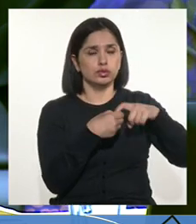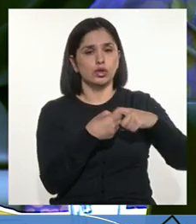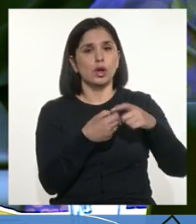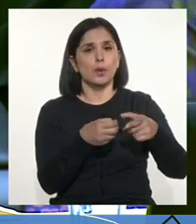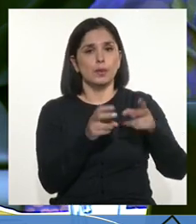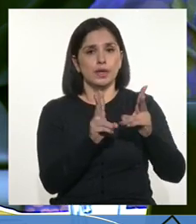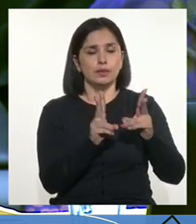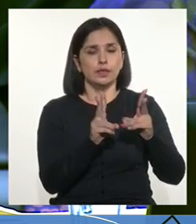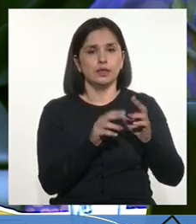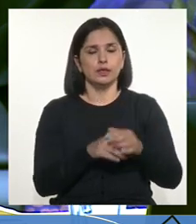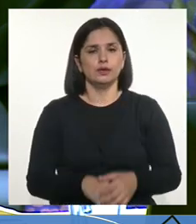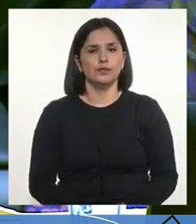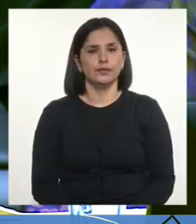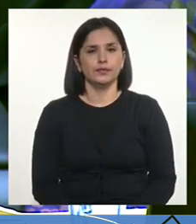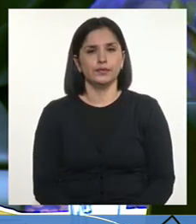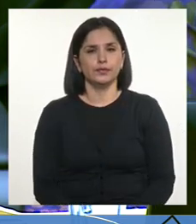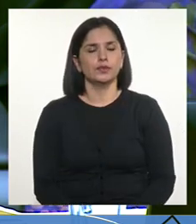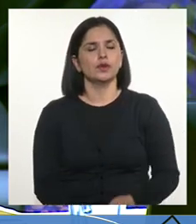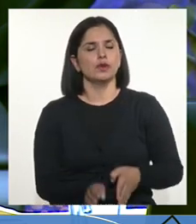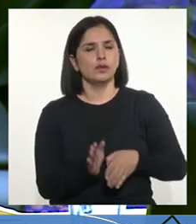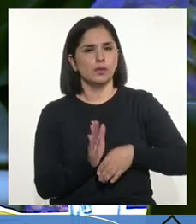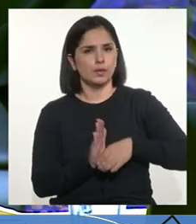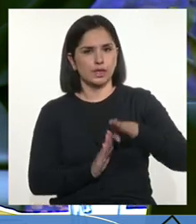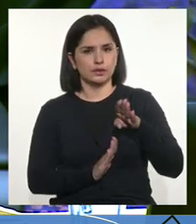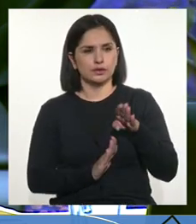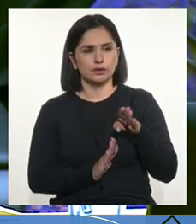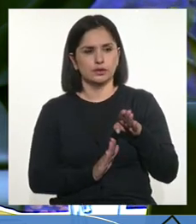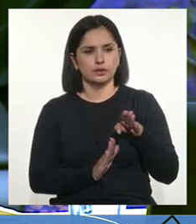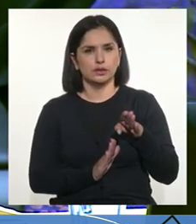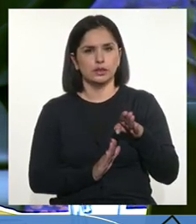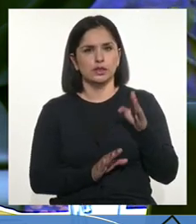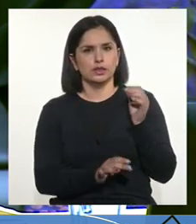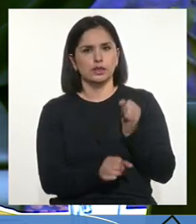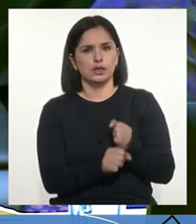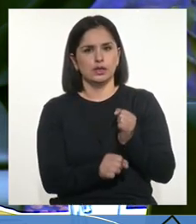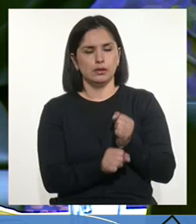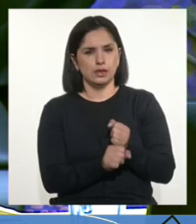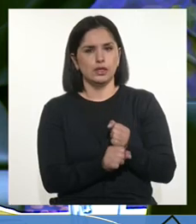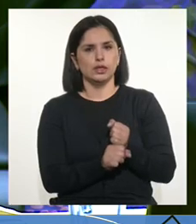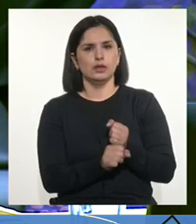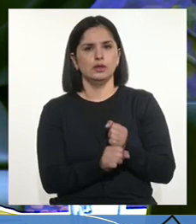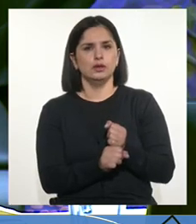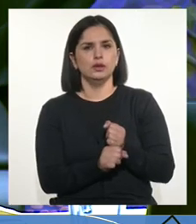una mayor y un mayor trabajo